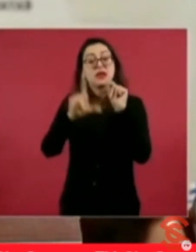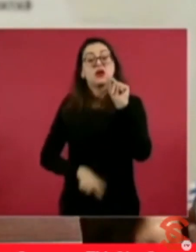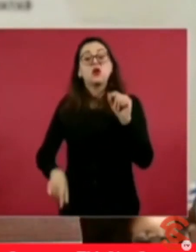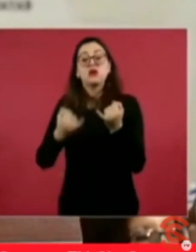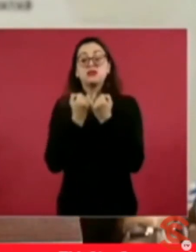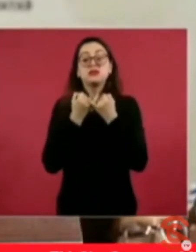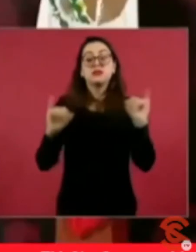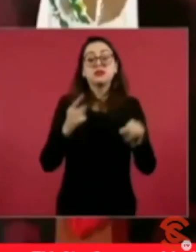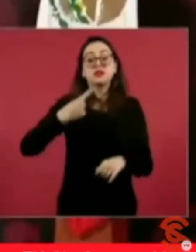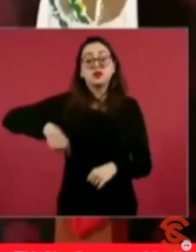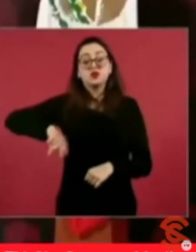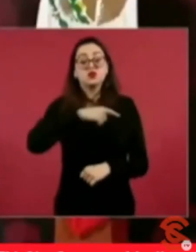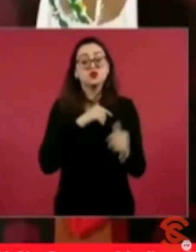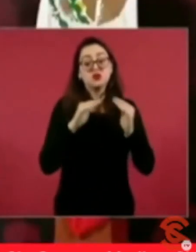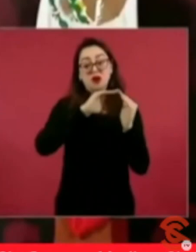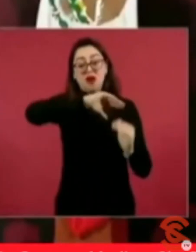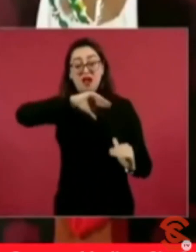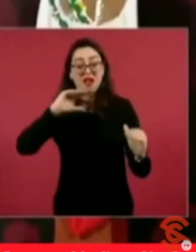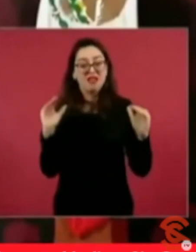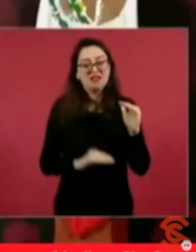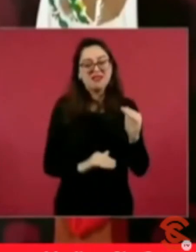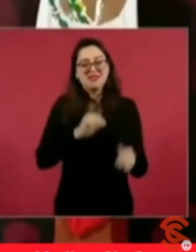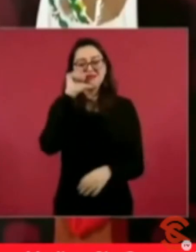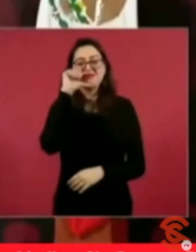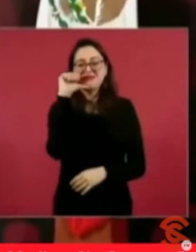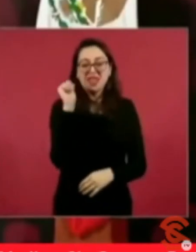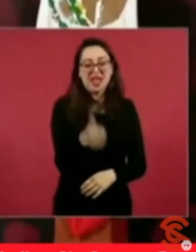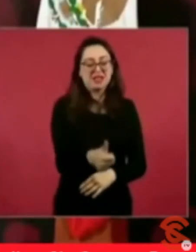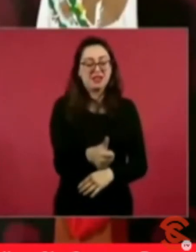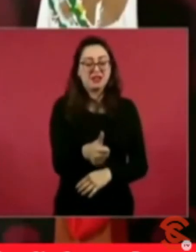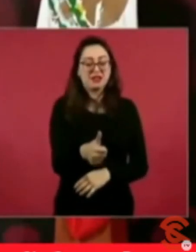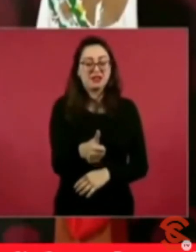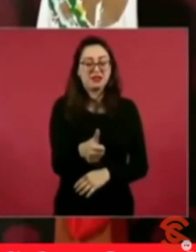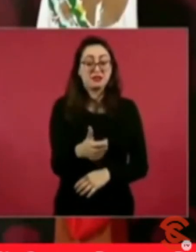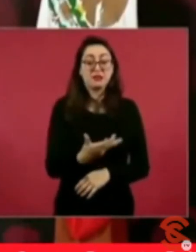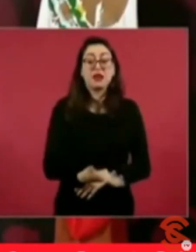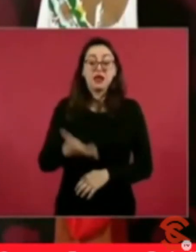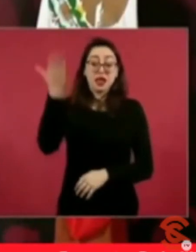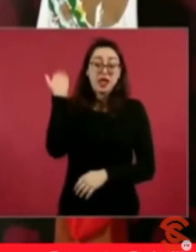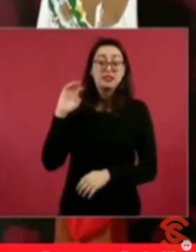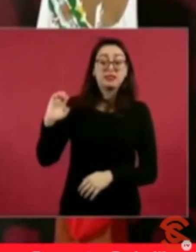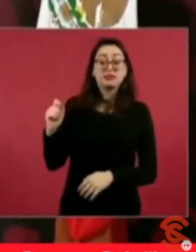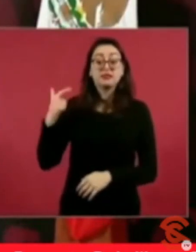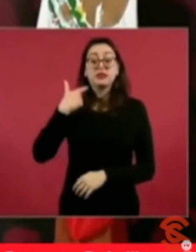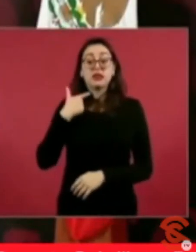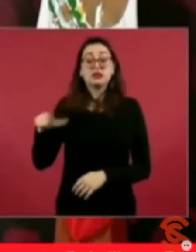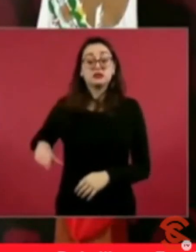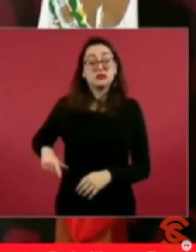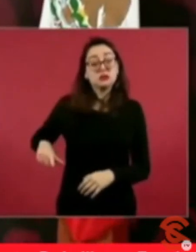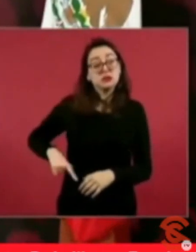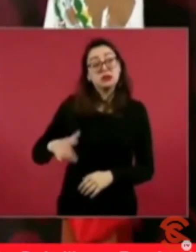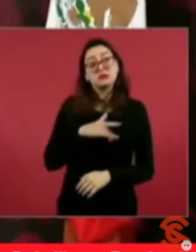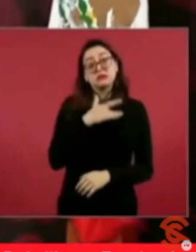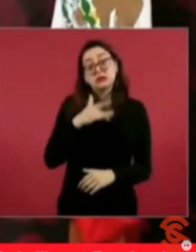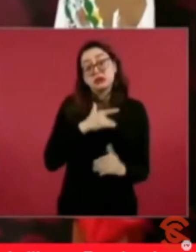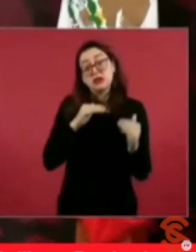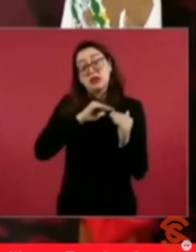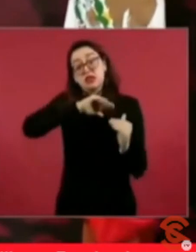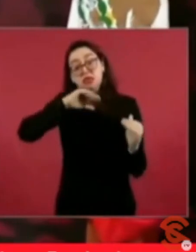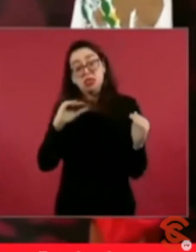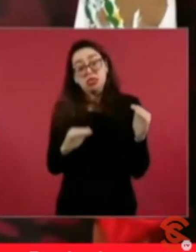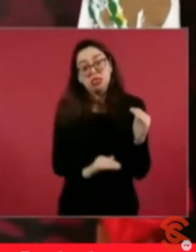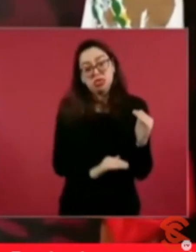México es un país independiente, soberano. Si antes no hacían valer la soberanía del país, es